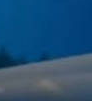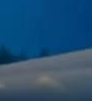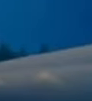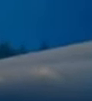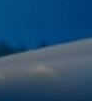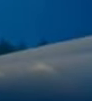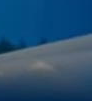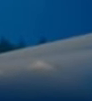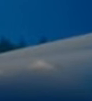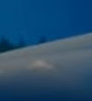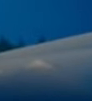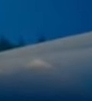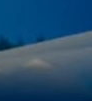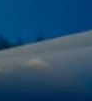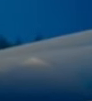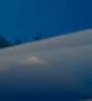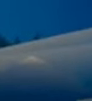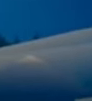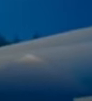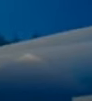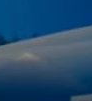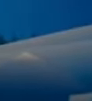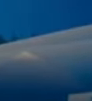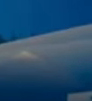Inicio de espacio promocional.